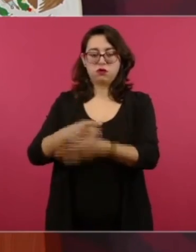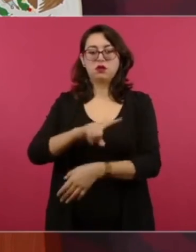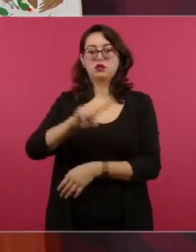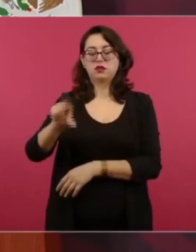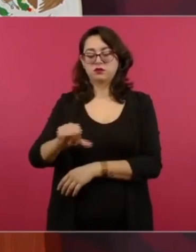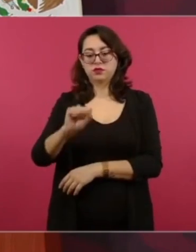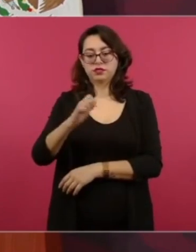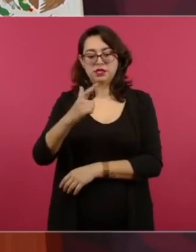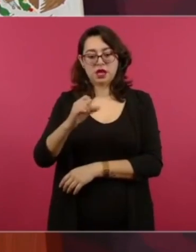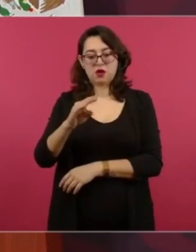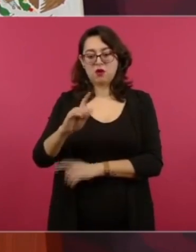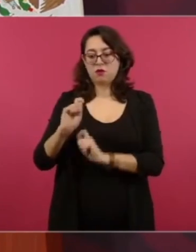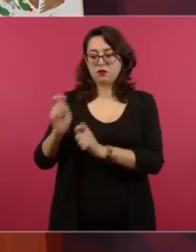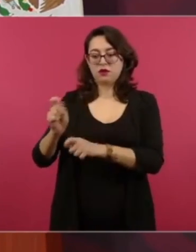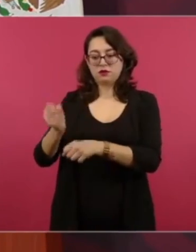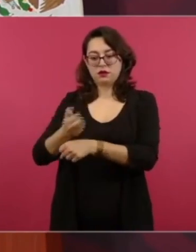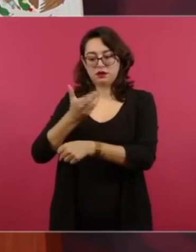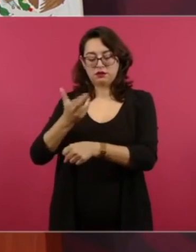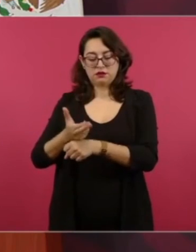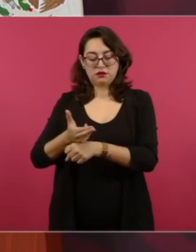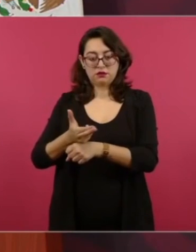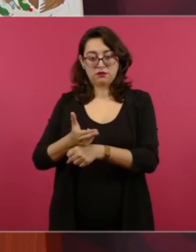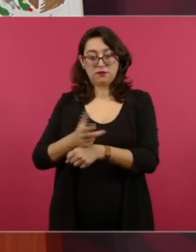secretario de Gobernación. Y luego de eso